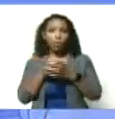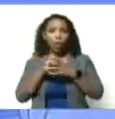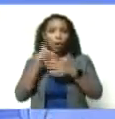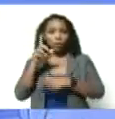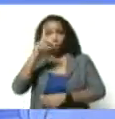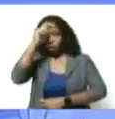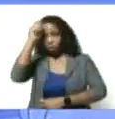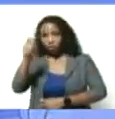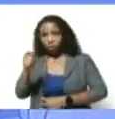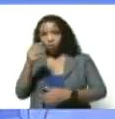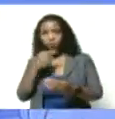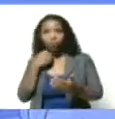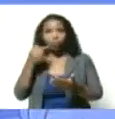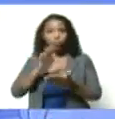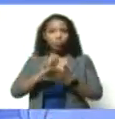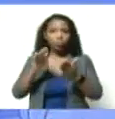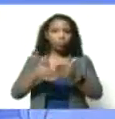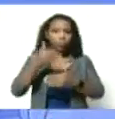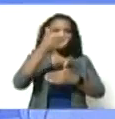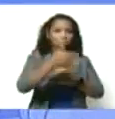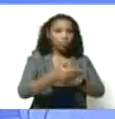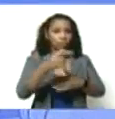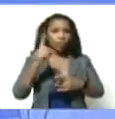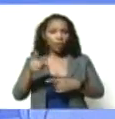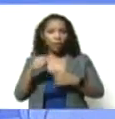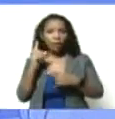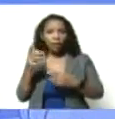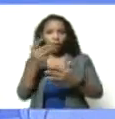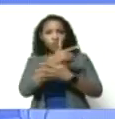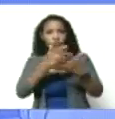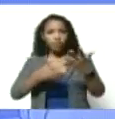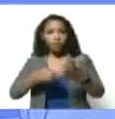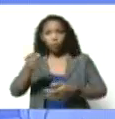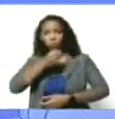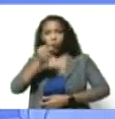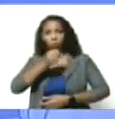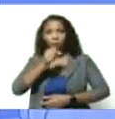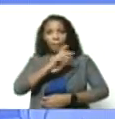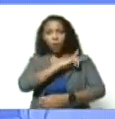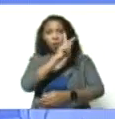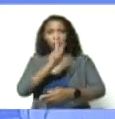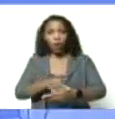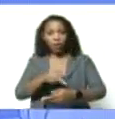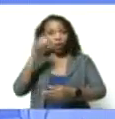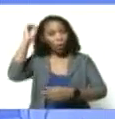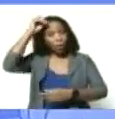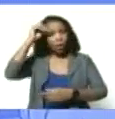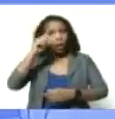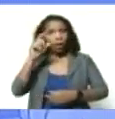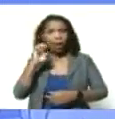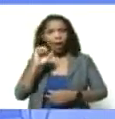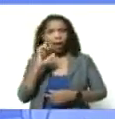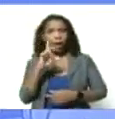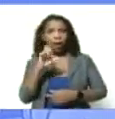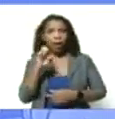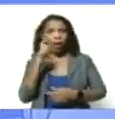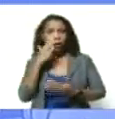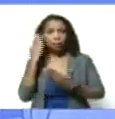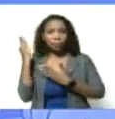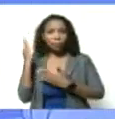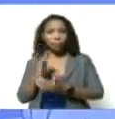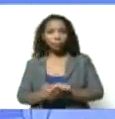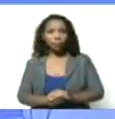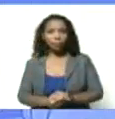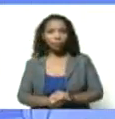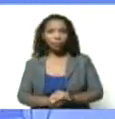homenajes póstumos en Capilla Ardiente a el escritor, periodista, poeta, cronista Earle Herrera. Se